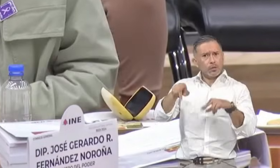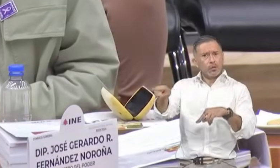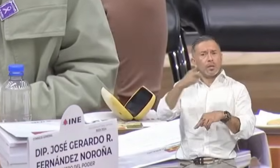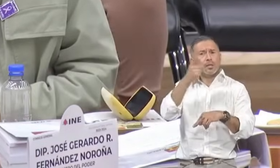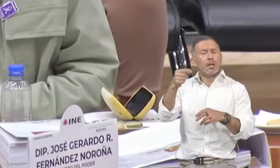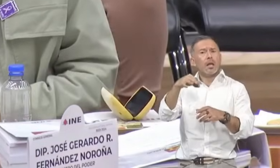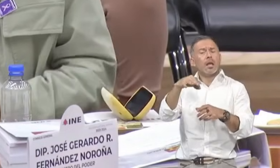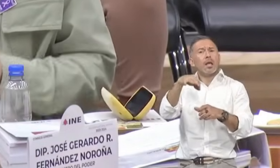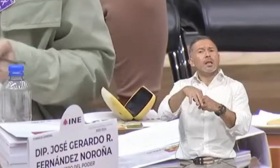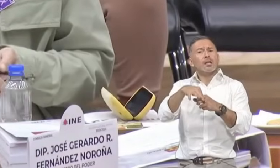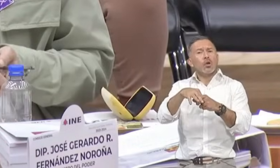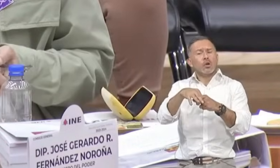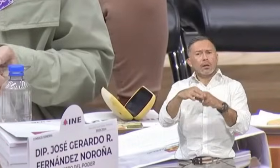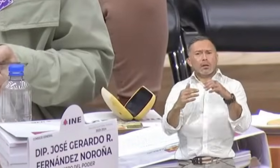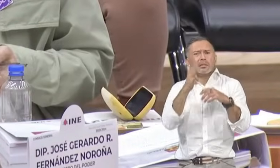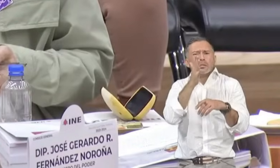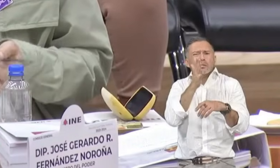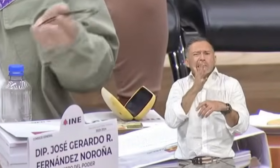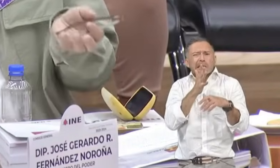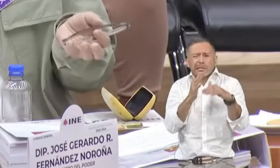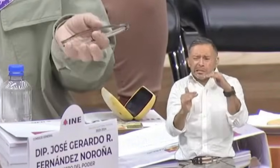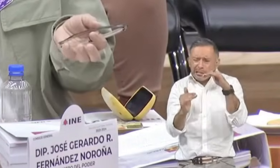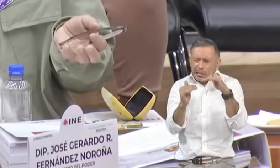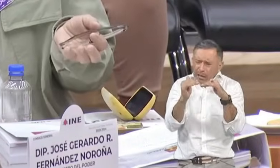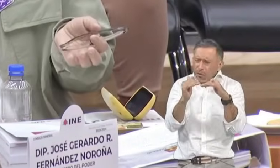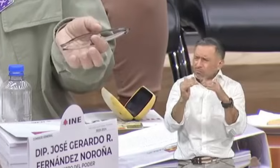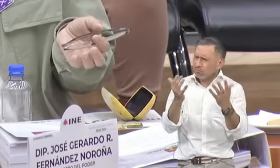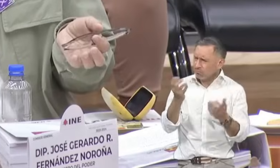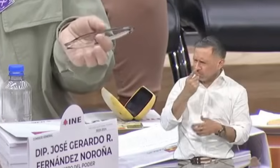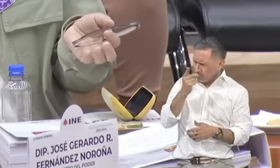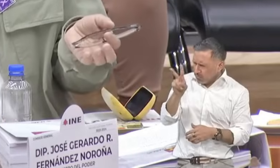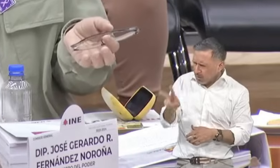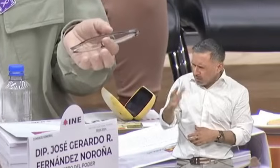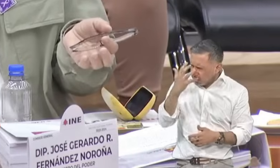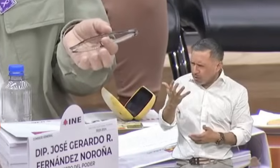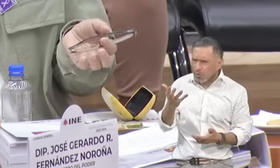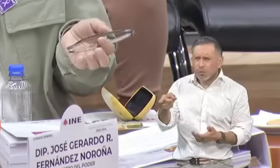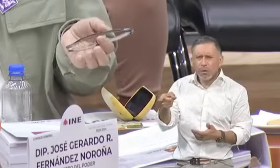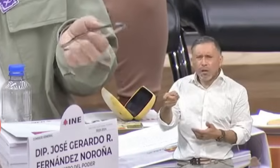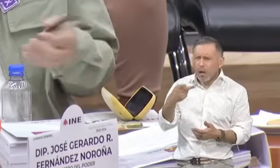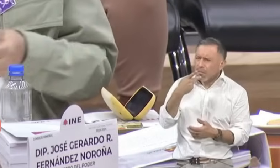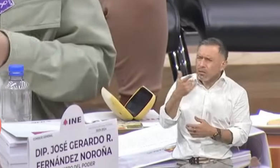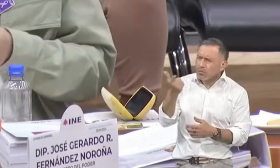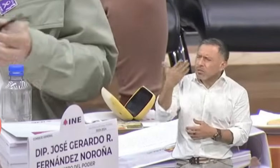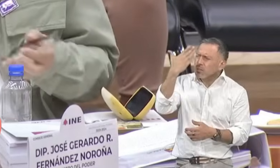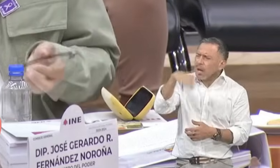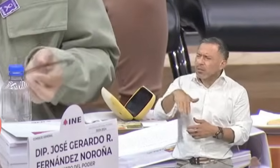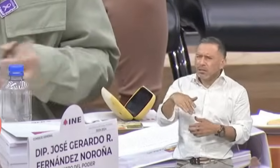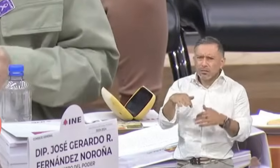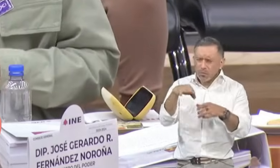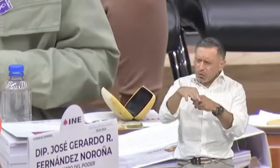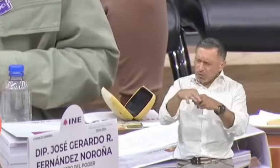cerrada. Con toda seriedad, ¿de dónde saca semejante aseveración? No solo todas